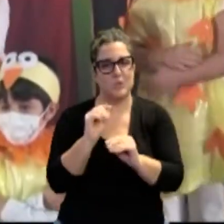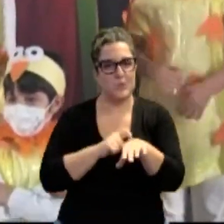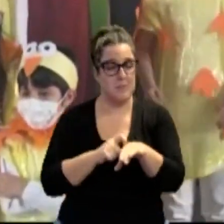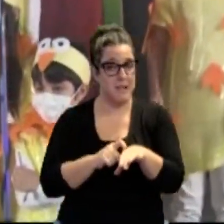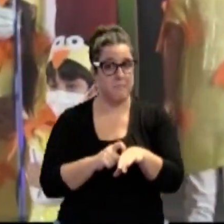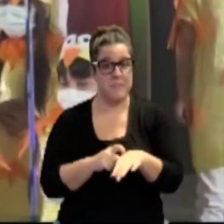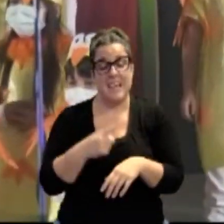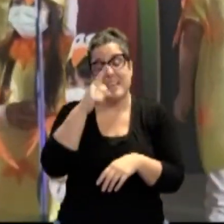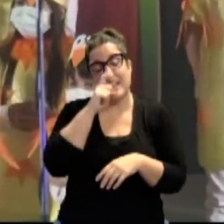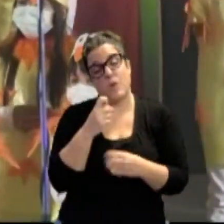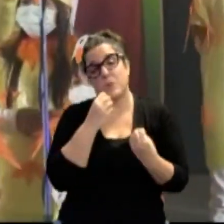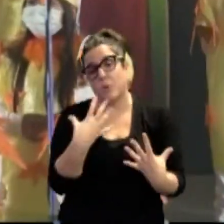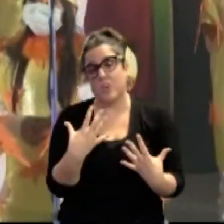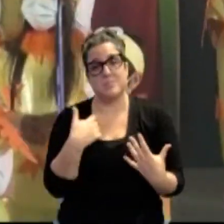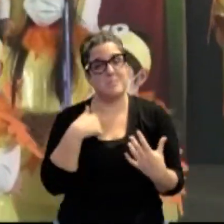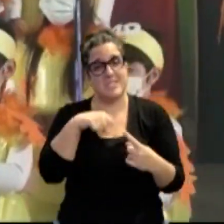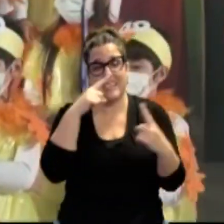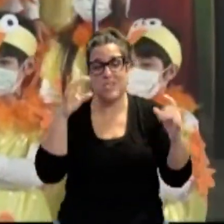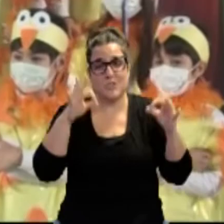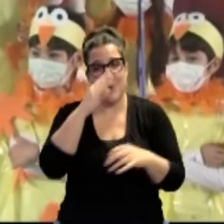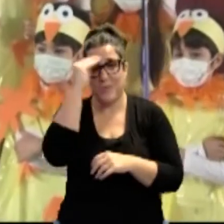en un año que sin duda no olvidarán.